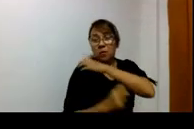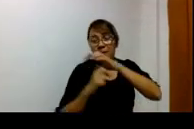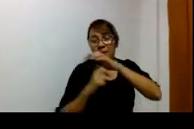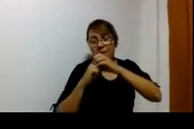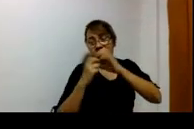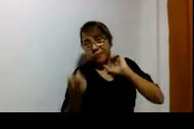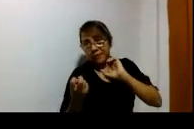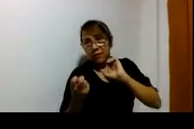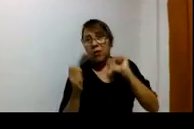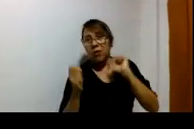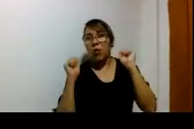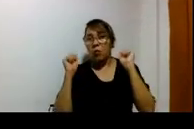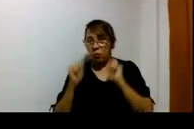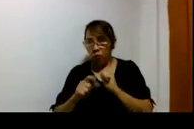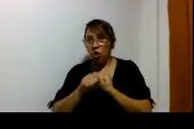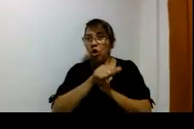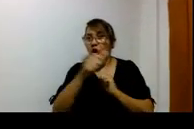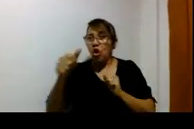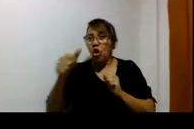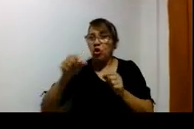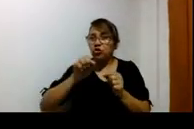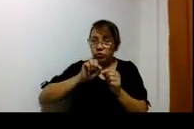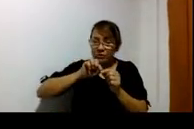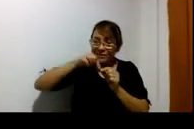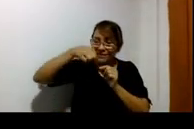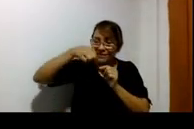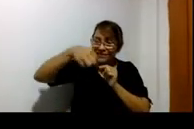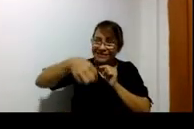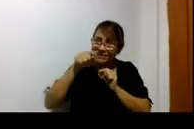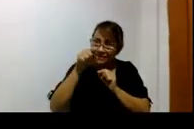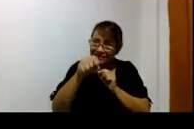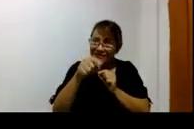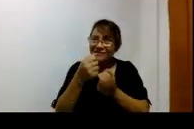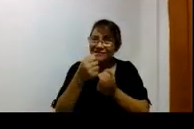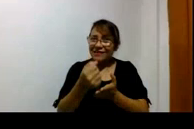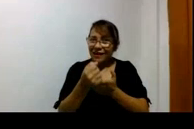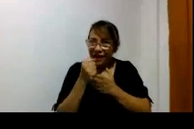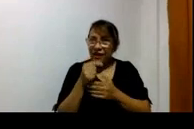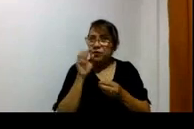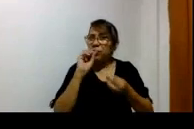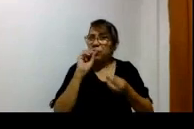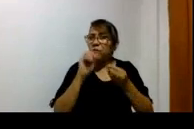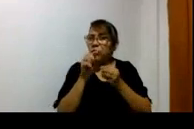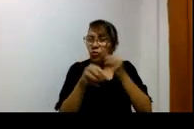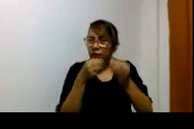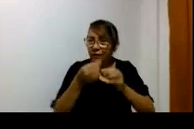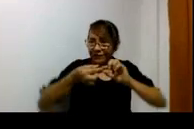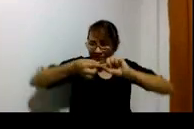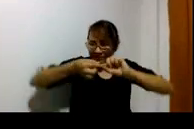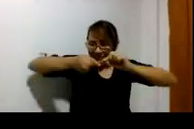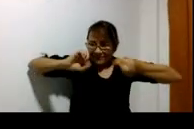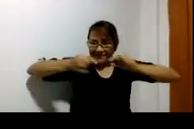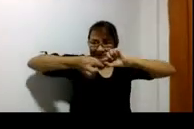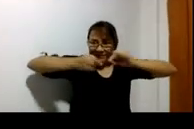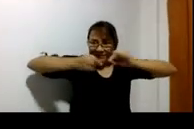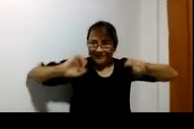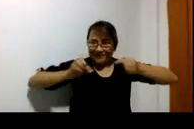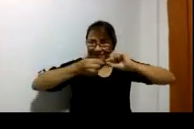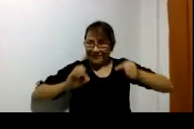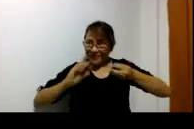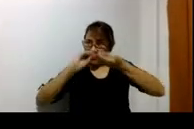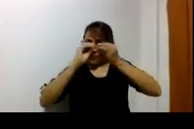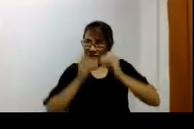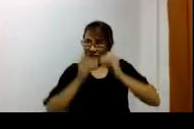persona si tiene frío. Un micropore. Puedes coger con el micropore, armar unas maripositas, que es doblar el micropore de tal manera que lo